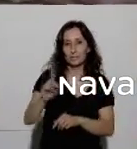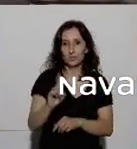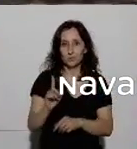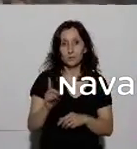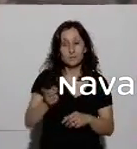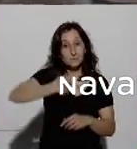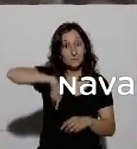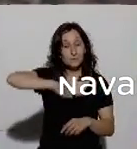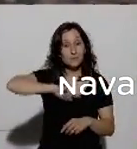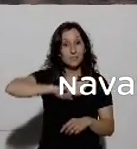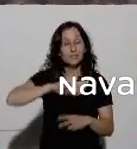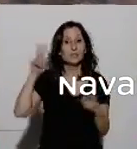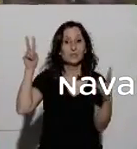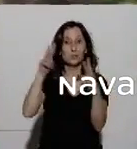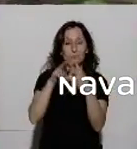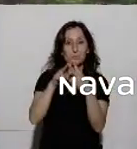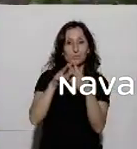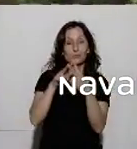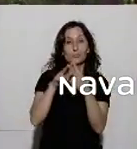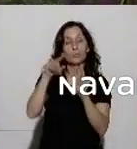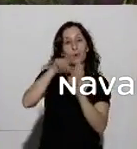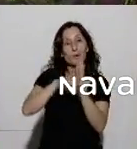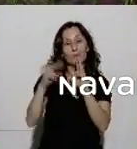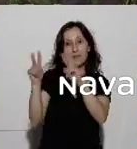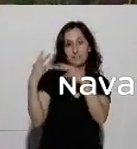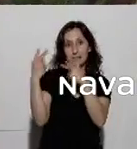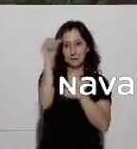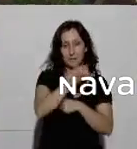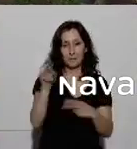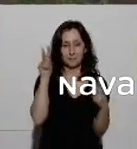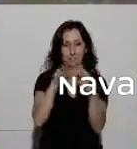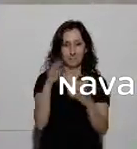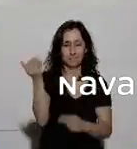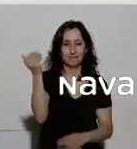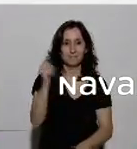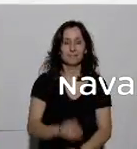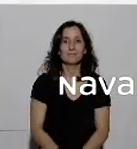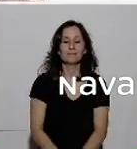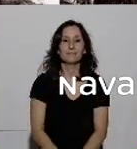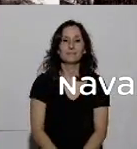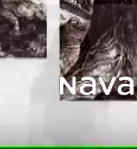Nosotros nos vemos aquí en Una mirada atrás la semana que viene. Hasta entonces.